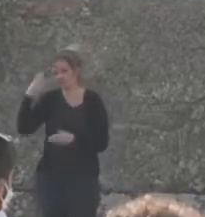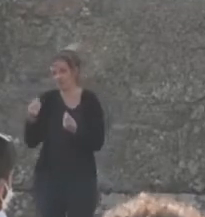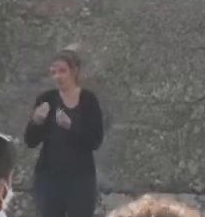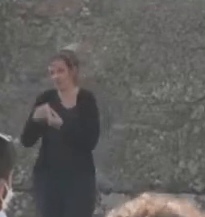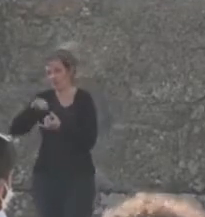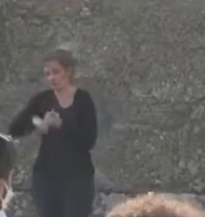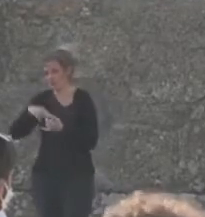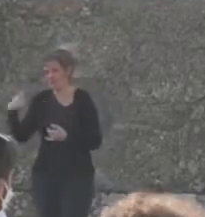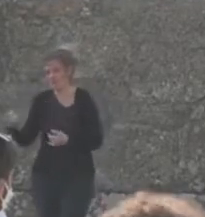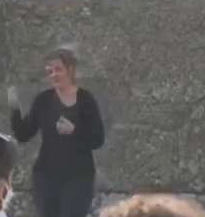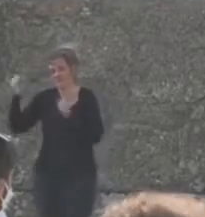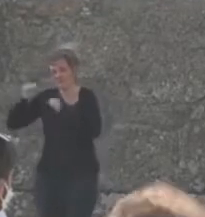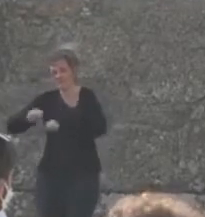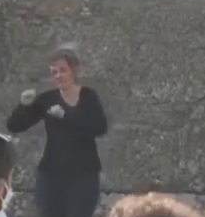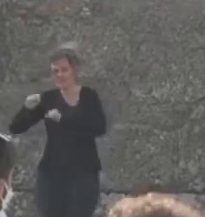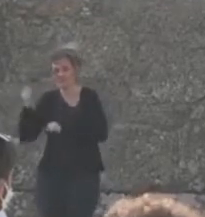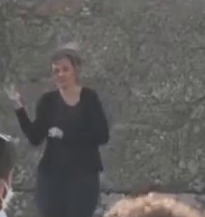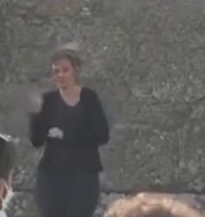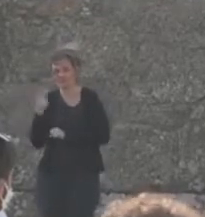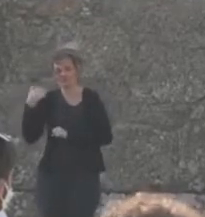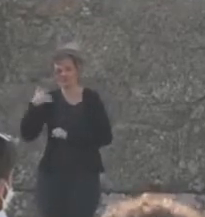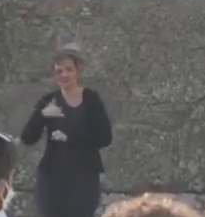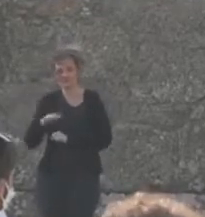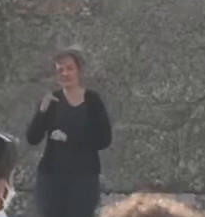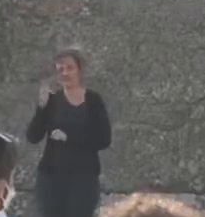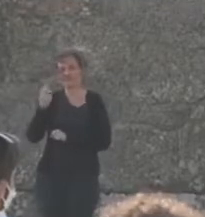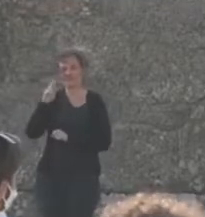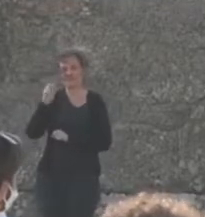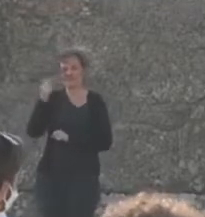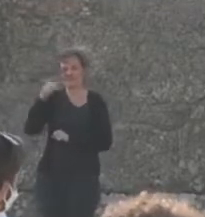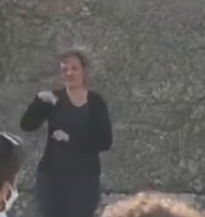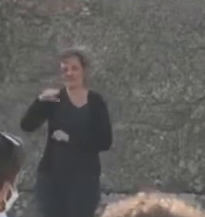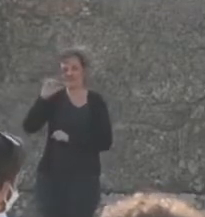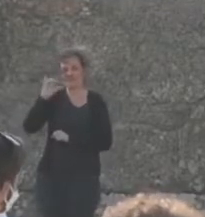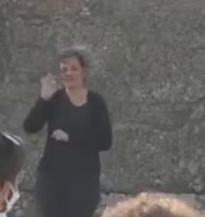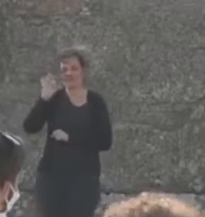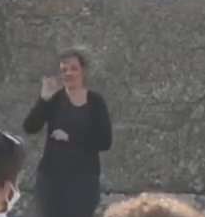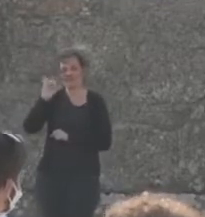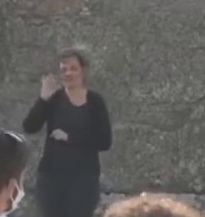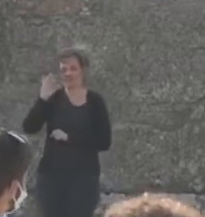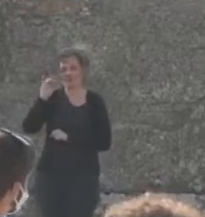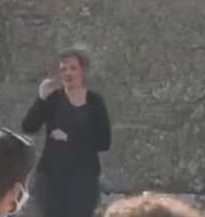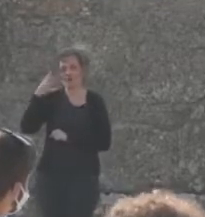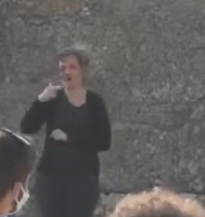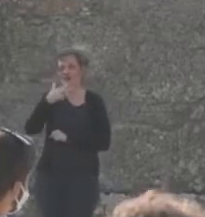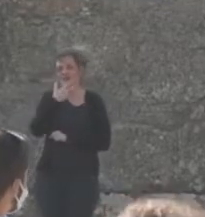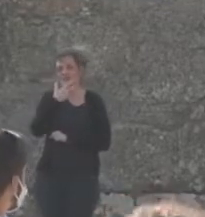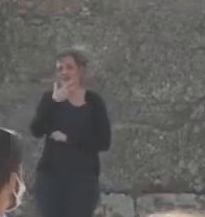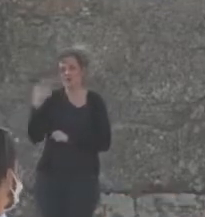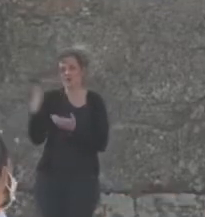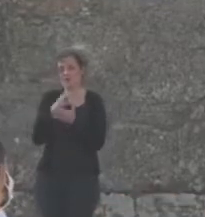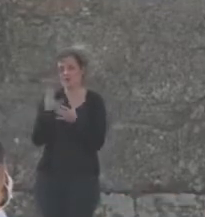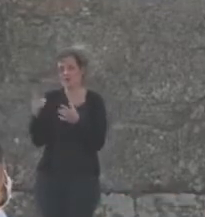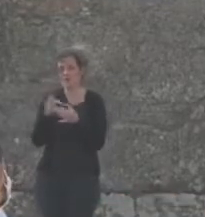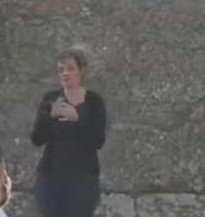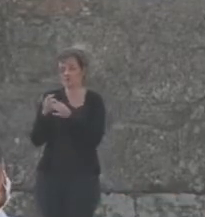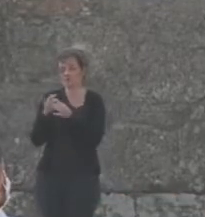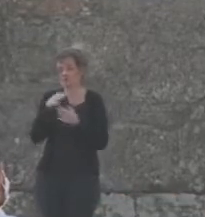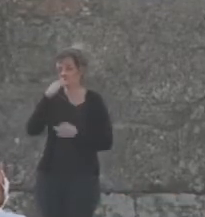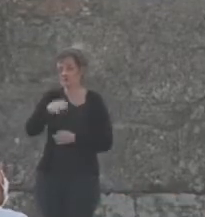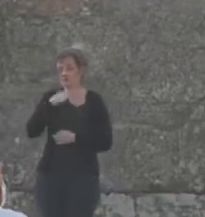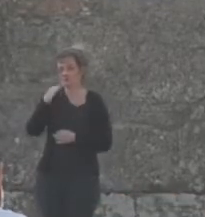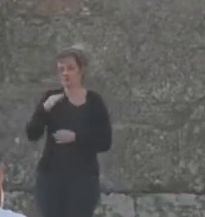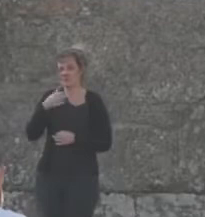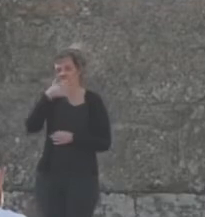dona, xa moi maiores os dous, e Francisco Carballo, co seu discurso de denuncia, uníronse ao noso